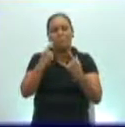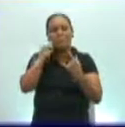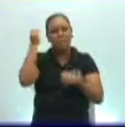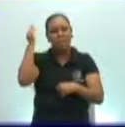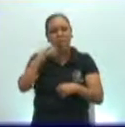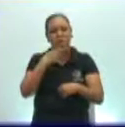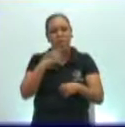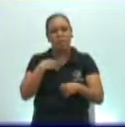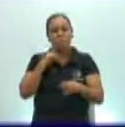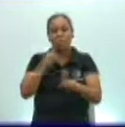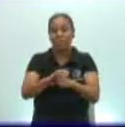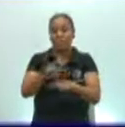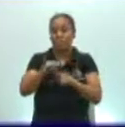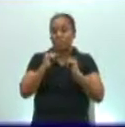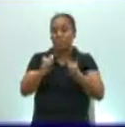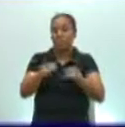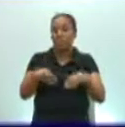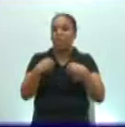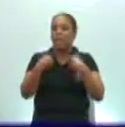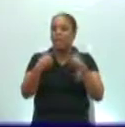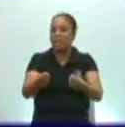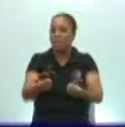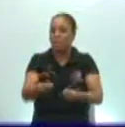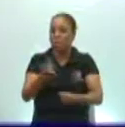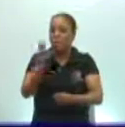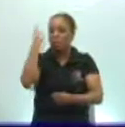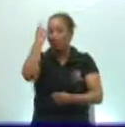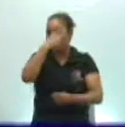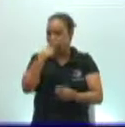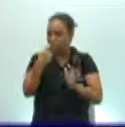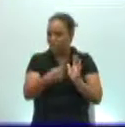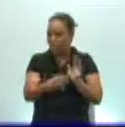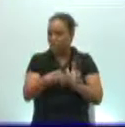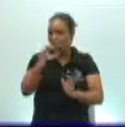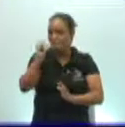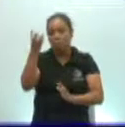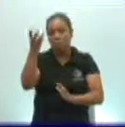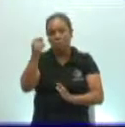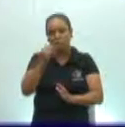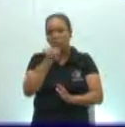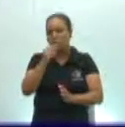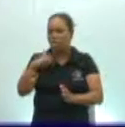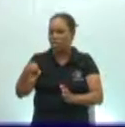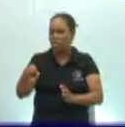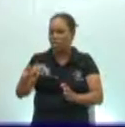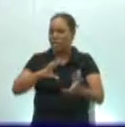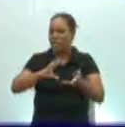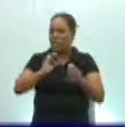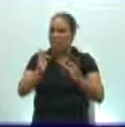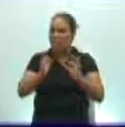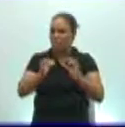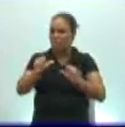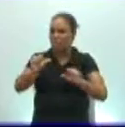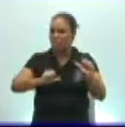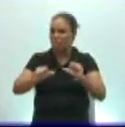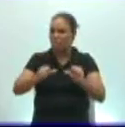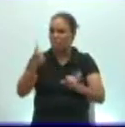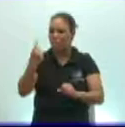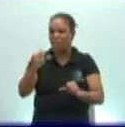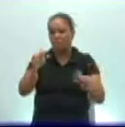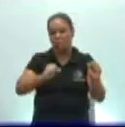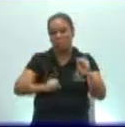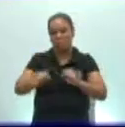información cualitativa y cuantitativa podemos escribir la fórmula química de una sustancia. Veamos entonces este